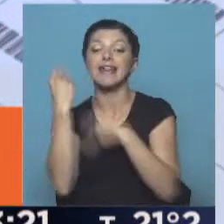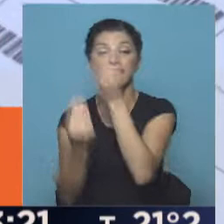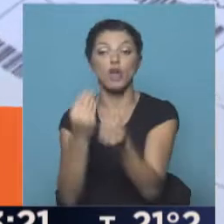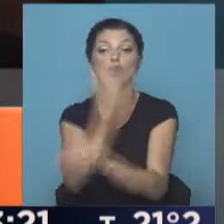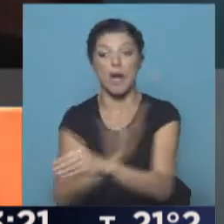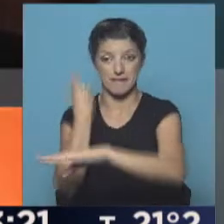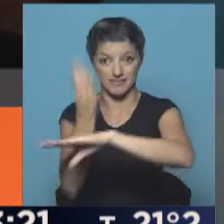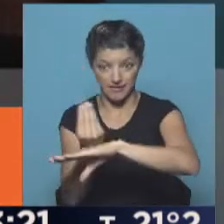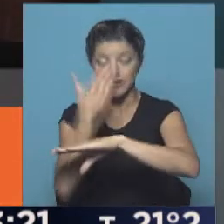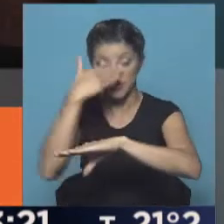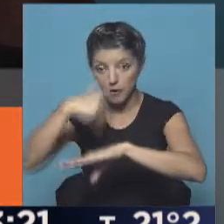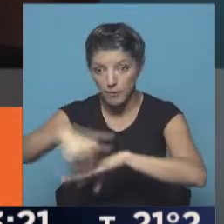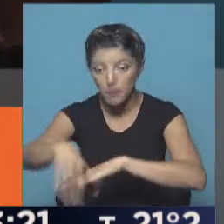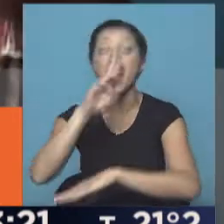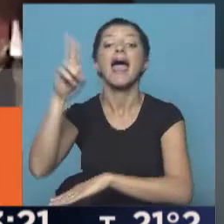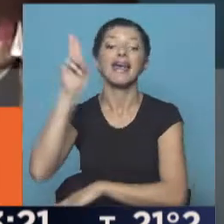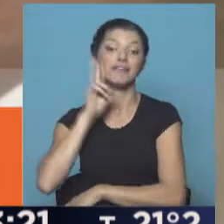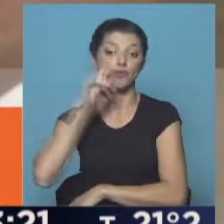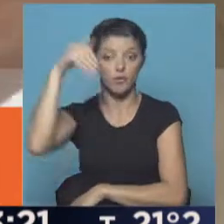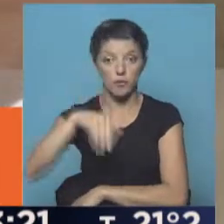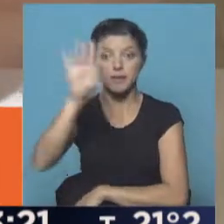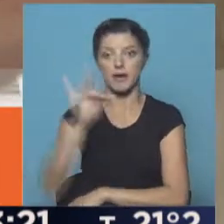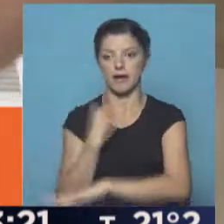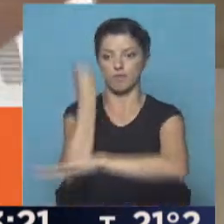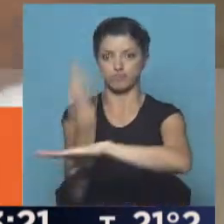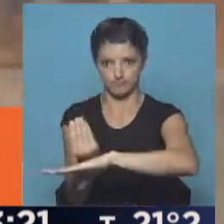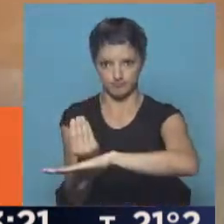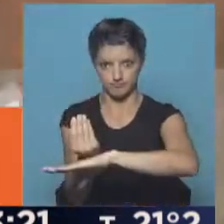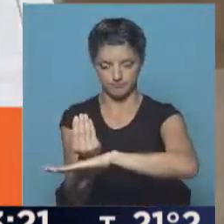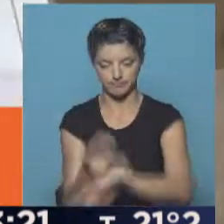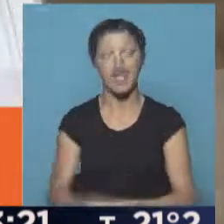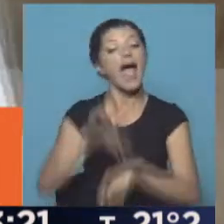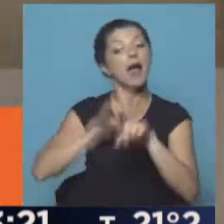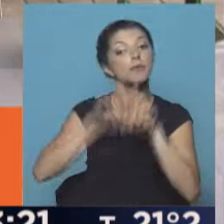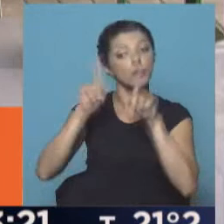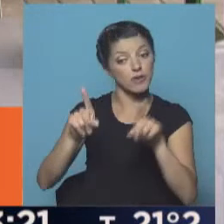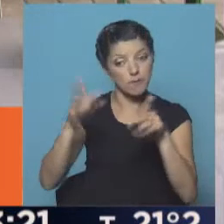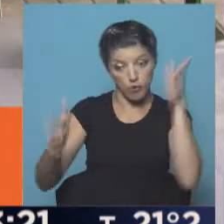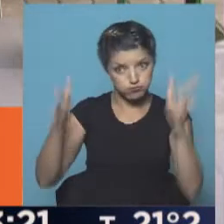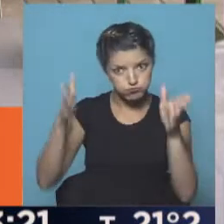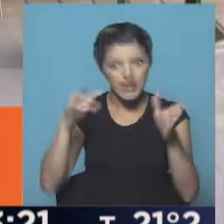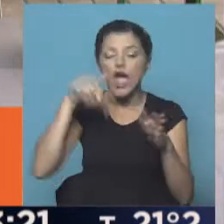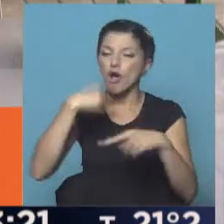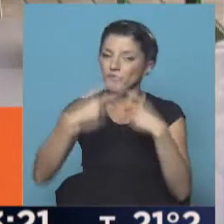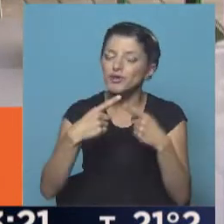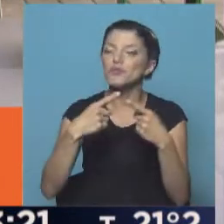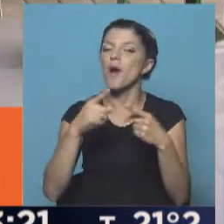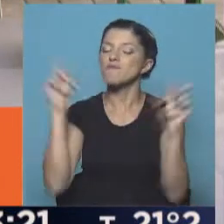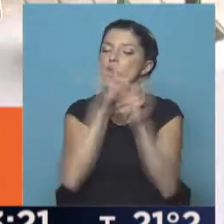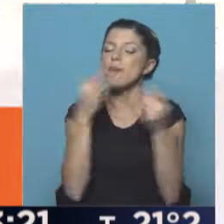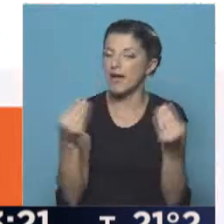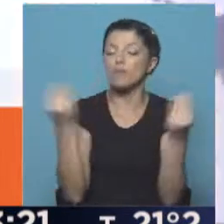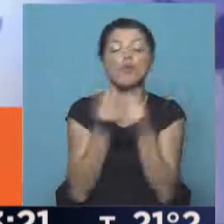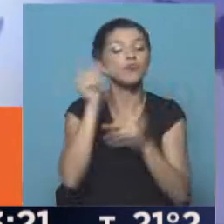mandatario el 19 de noviembre. En medio de ese escenario, la abstención sigue siendo un problema vigente para la democracia